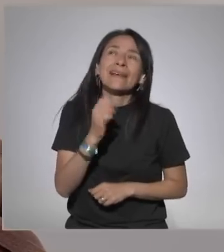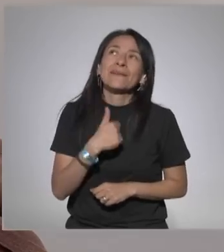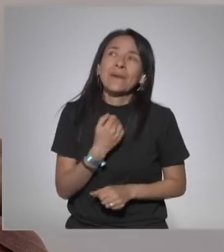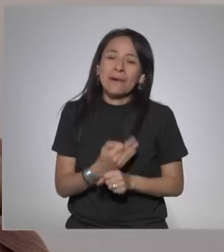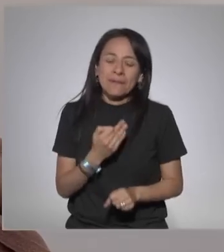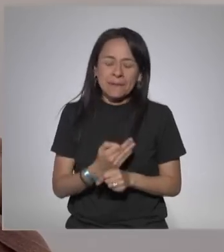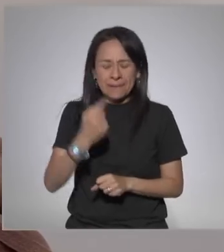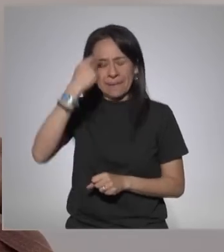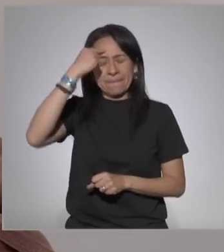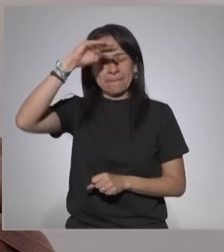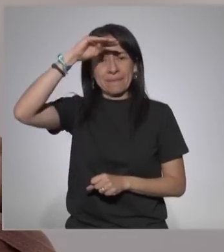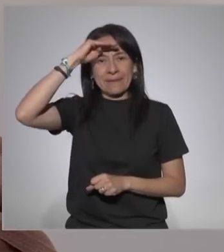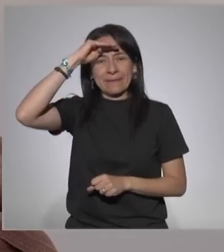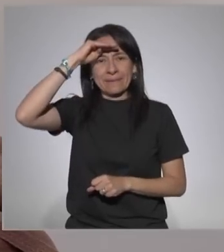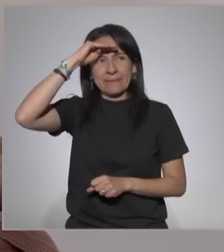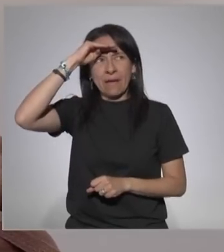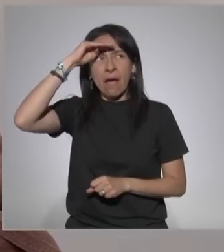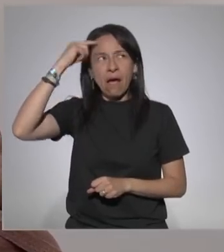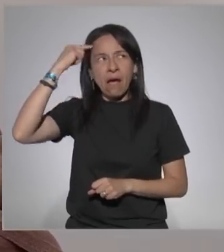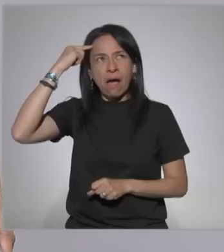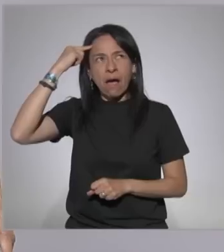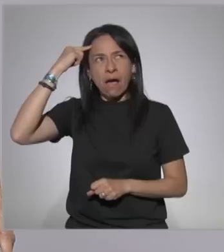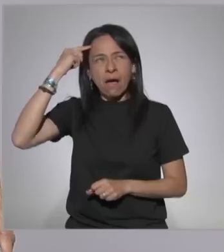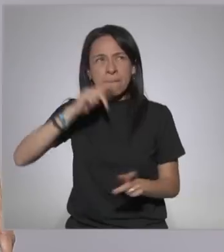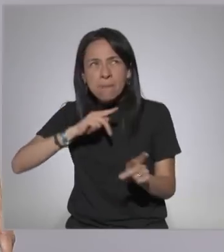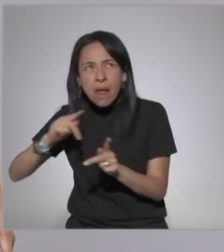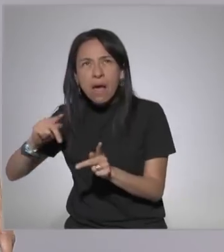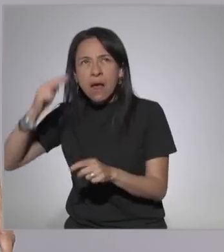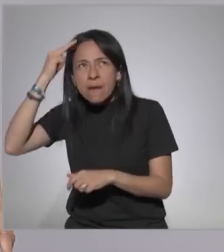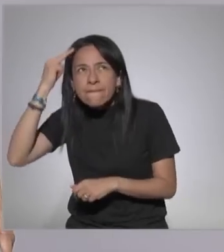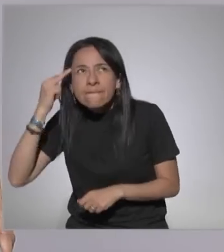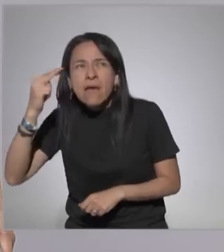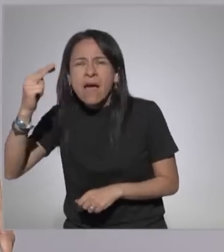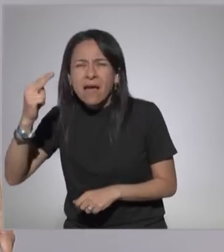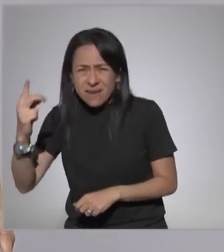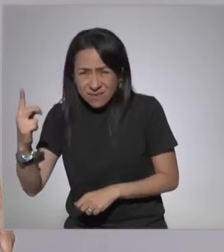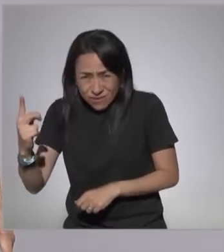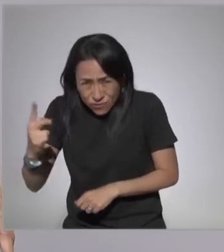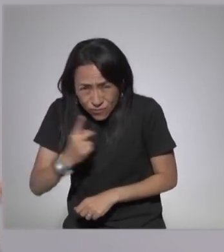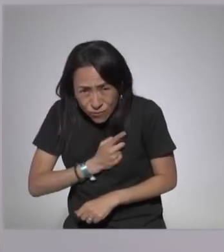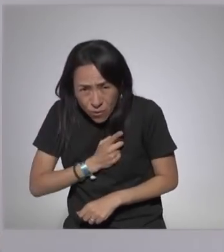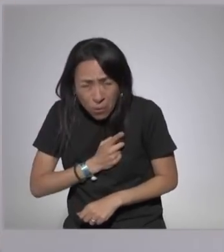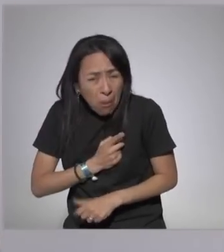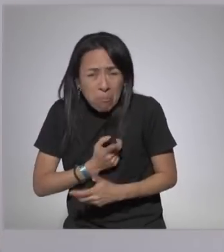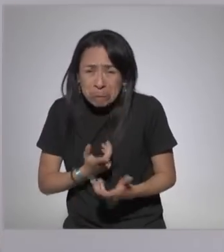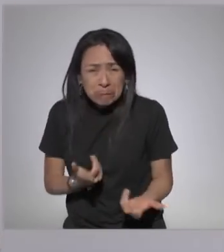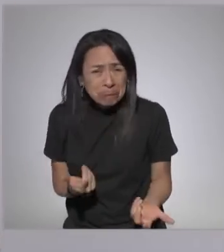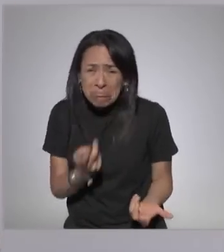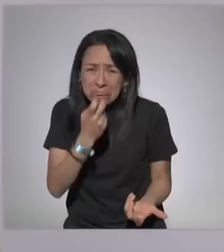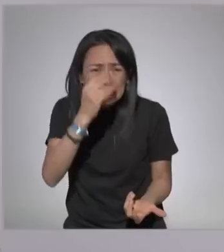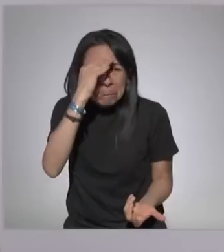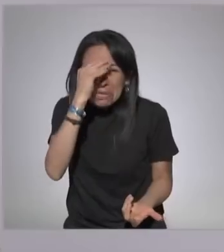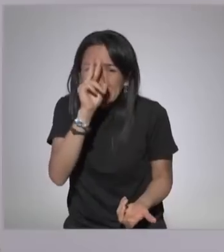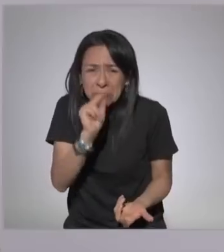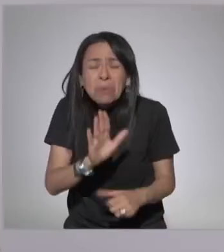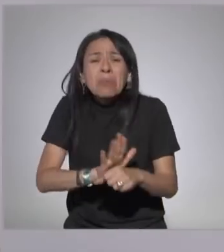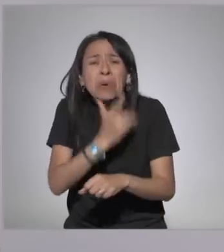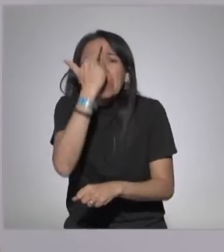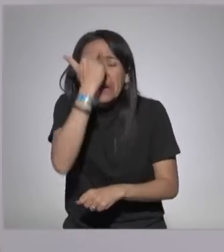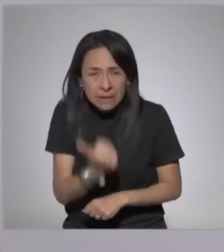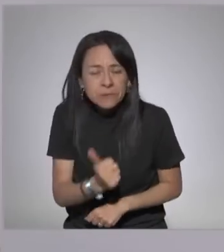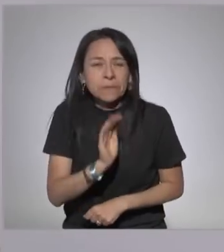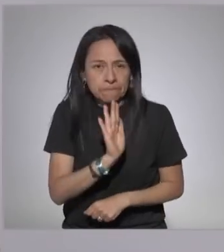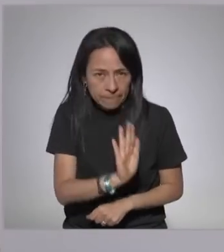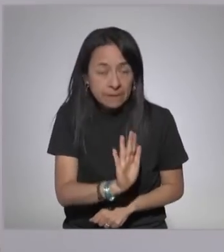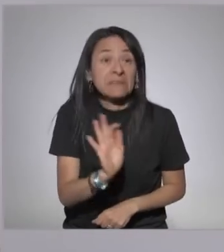un viaje solo. Te voy a decir por qué. En primera, no hay viajes. O